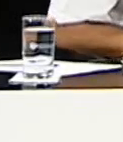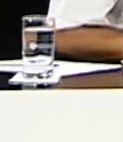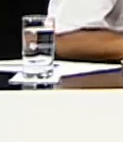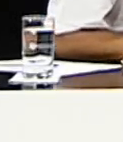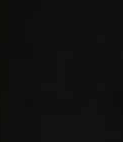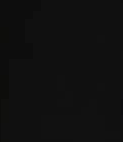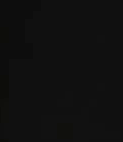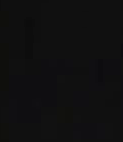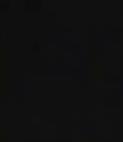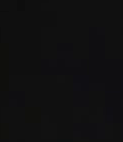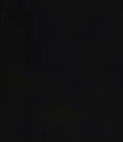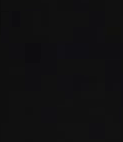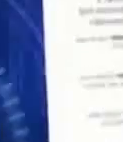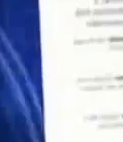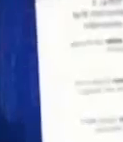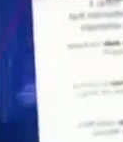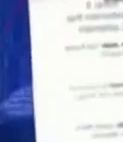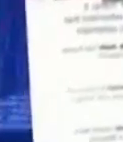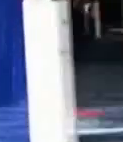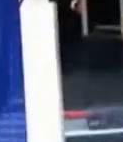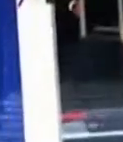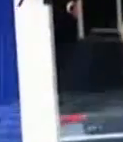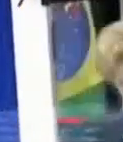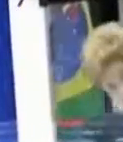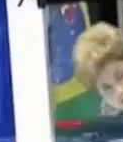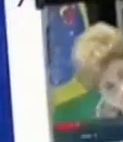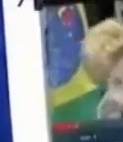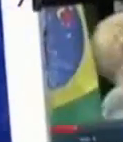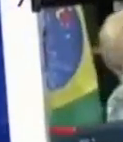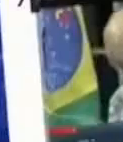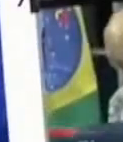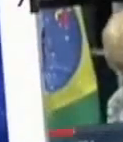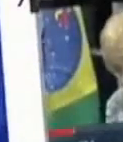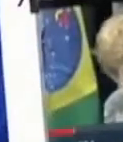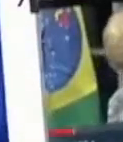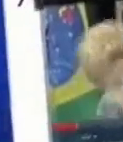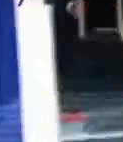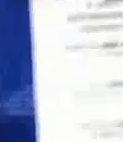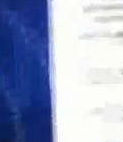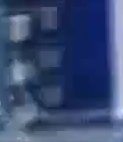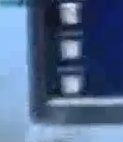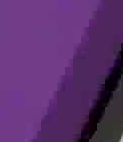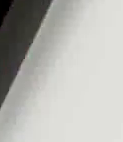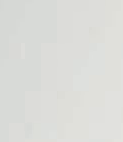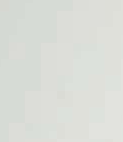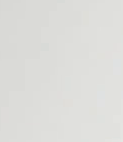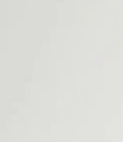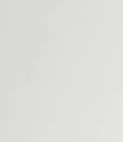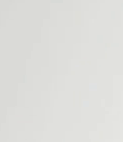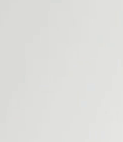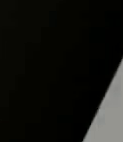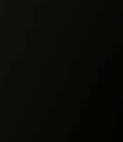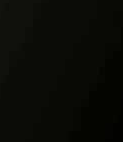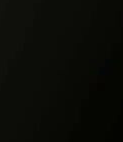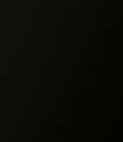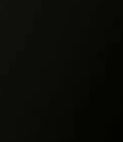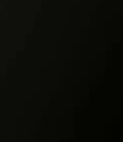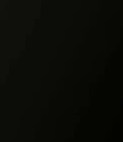histórico. También. Mundo al revés. Todos los jueves, 22 horas.